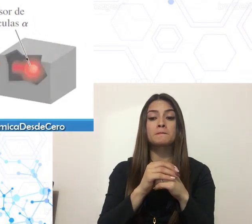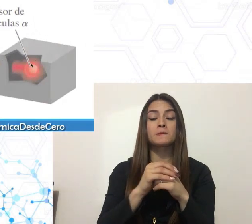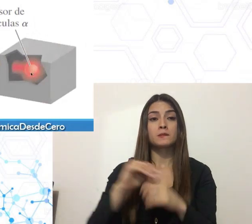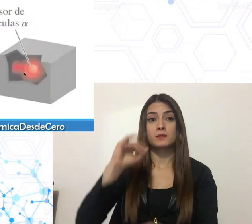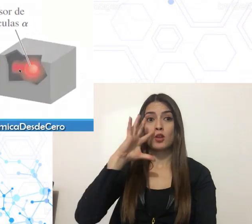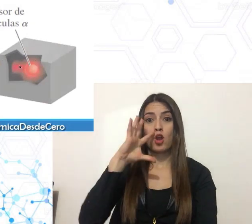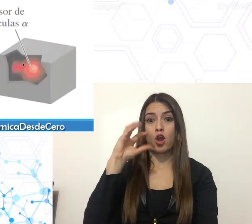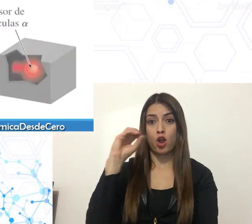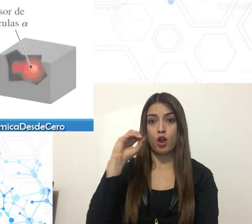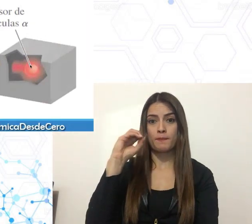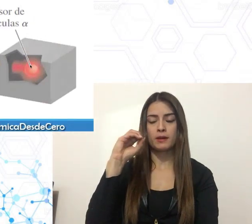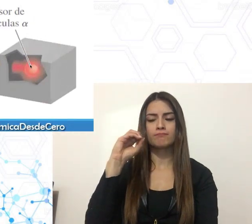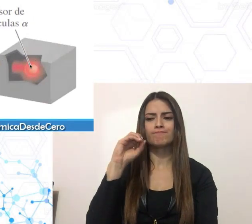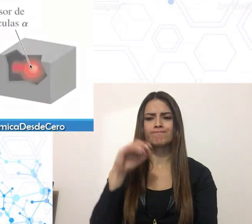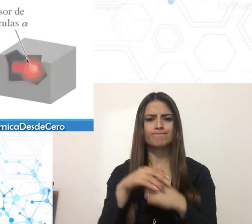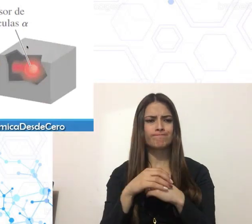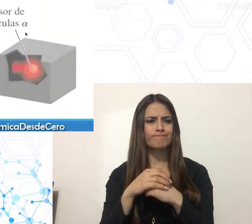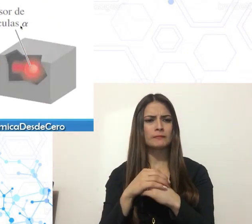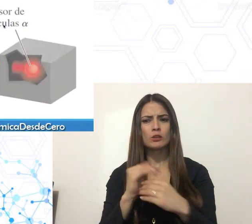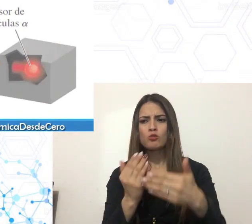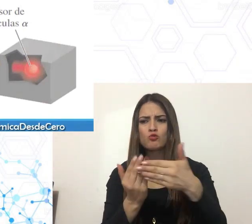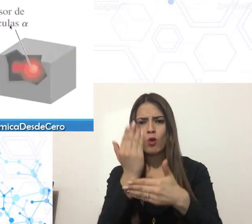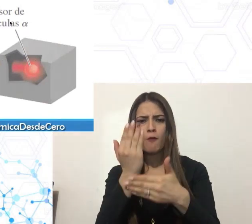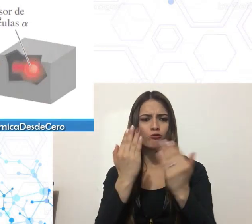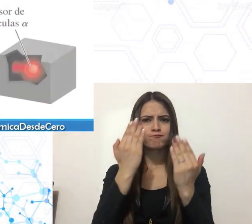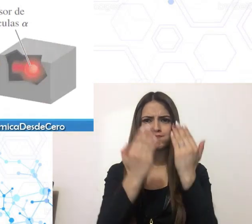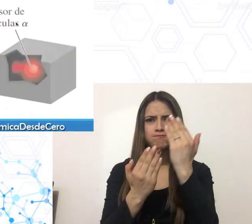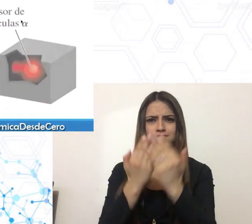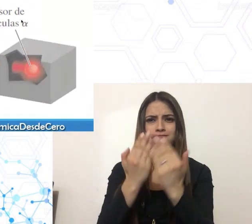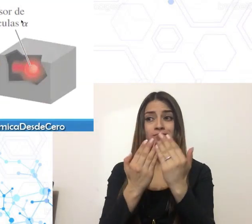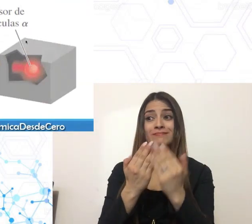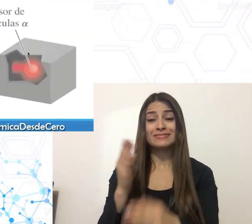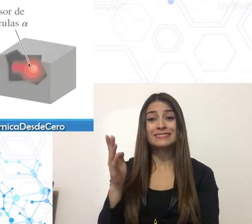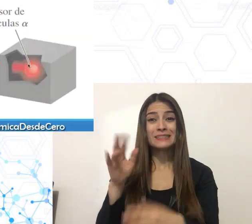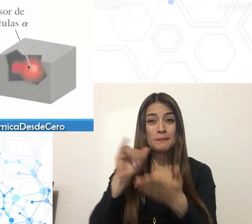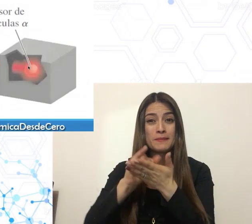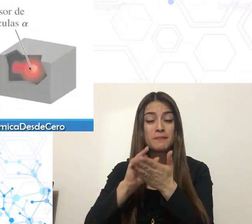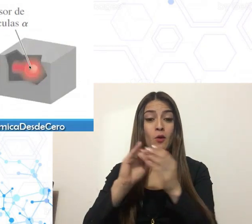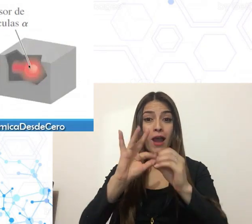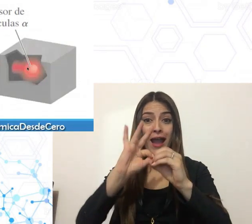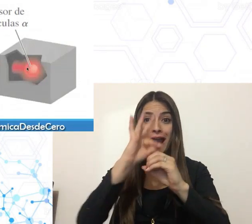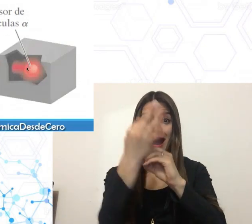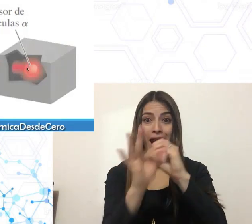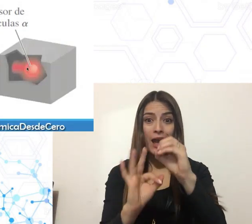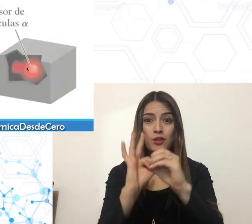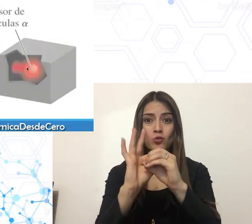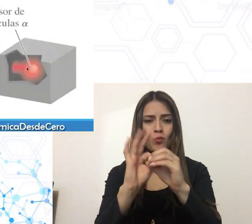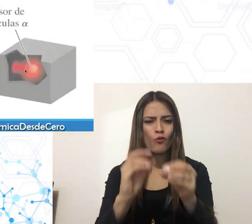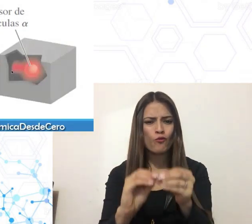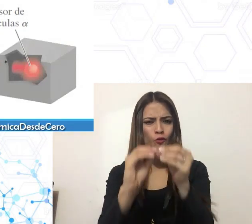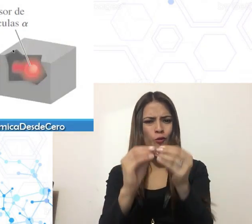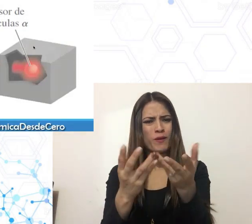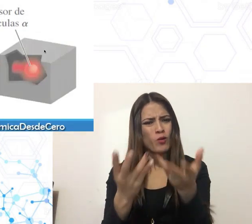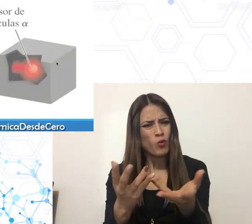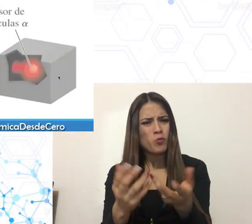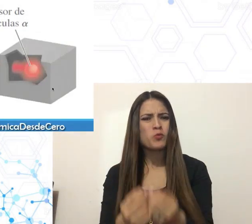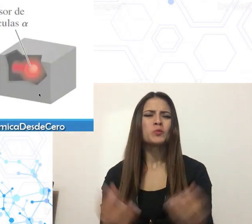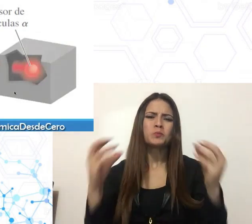por Becquerel, la sustancia química que emitía partículas alfa, es decir, partículas de naturaleza